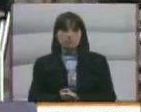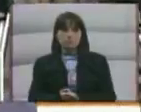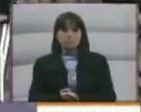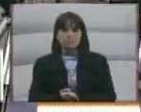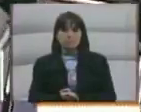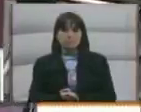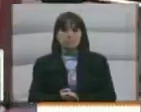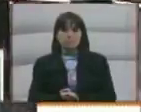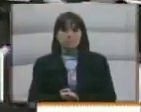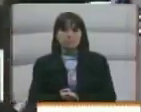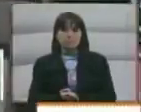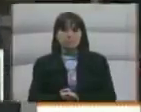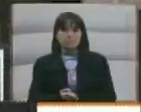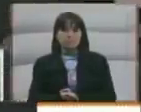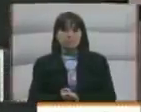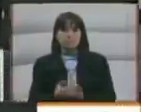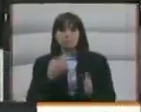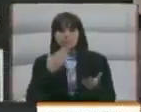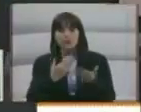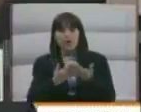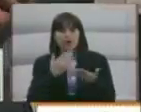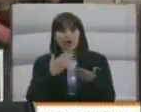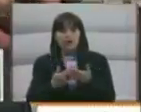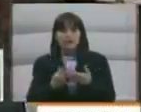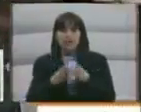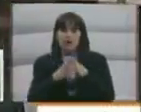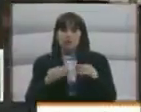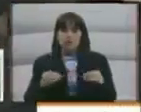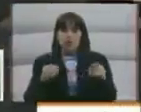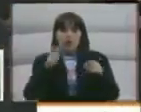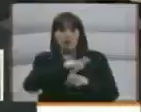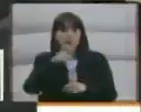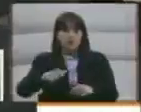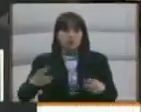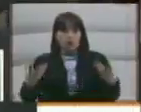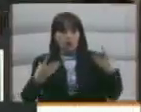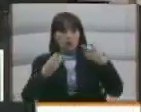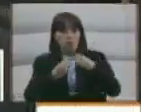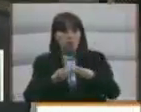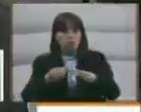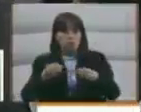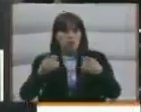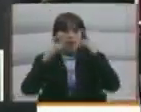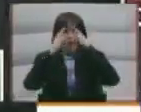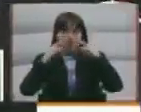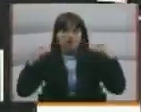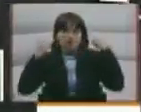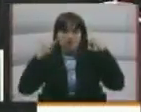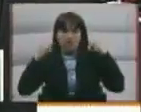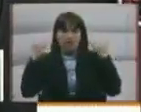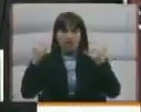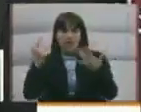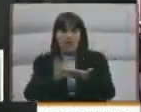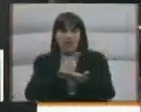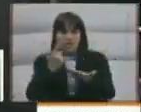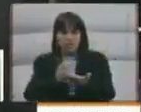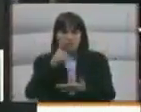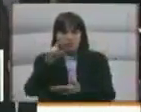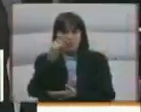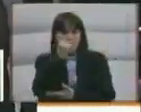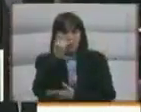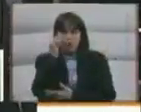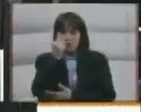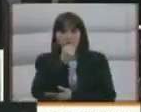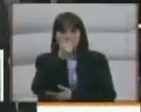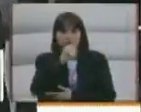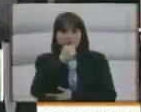Bueno, muchísimas gracias a todas aquellas personas que estuvieron en la Feria del Libro, que nos acompañaron. Por cierto, también grabamos una entrevista con María Elcira